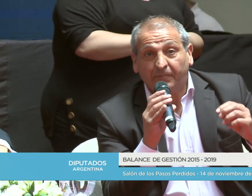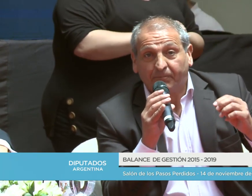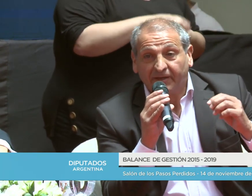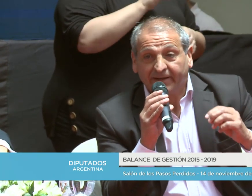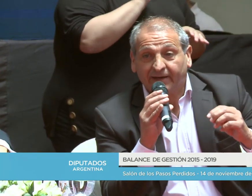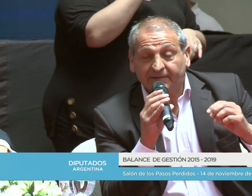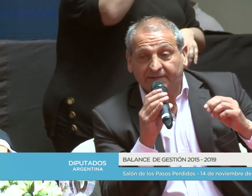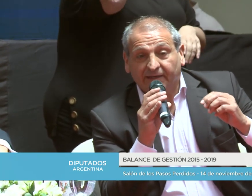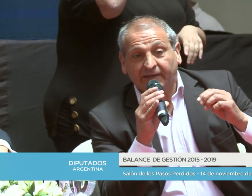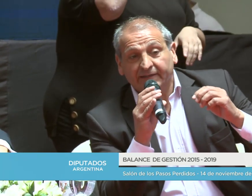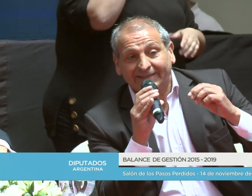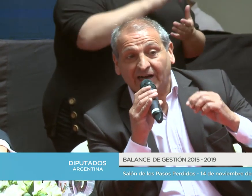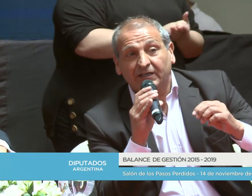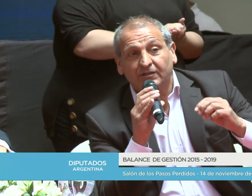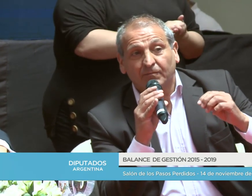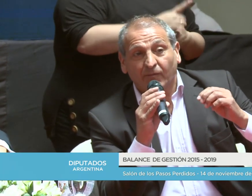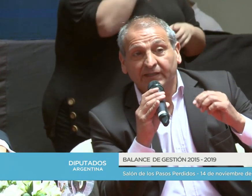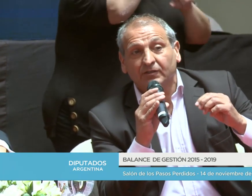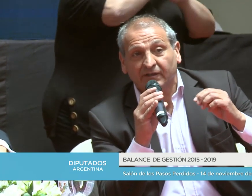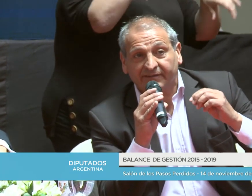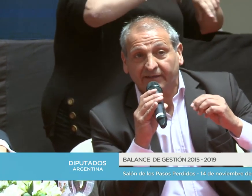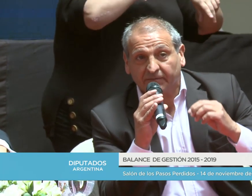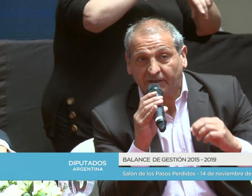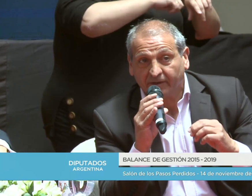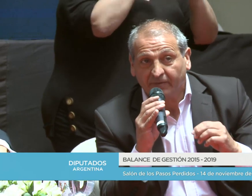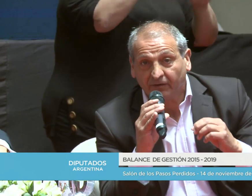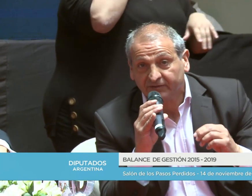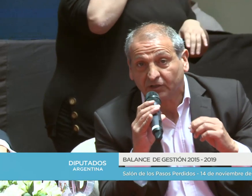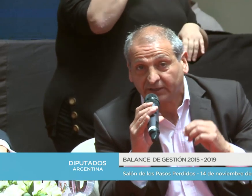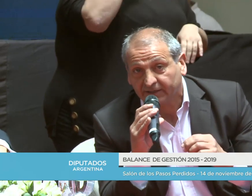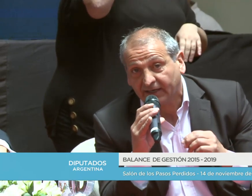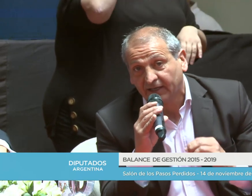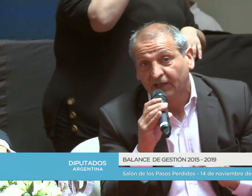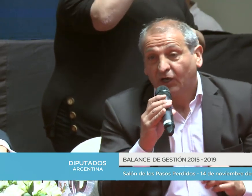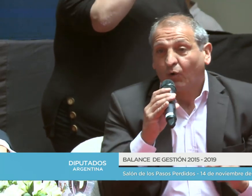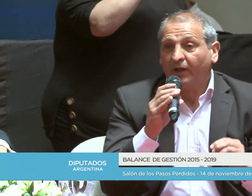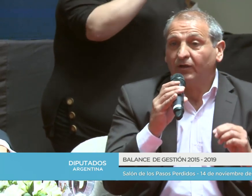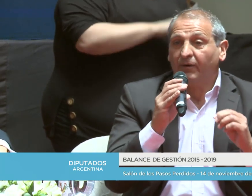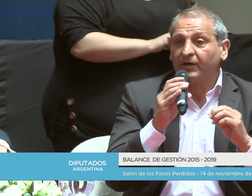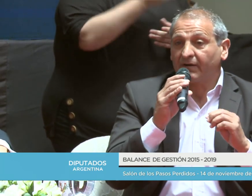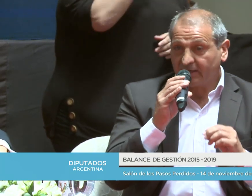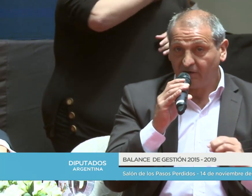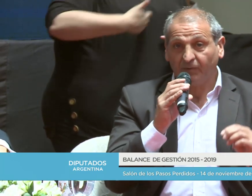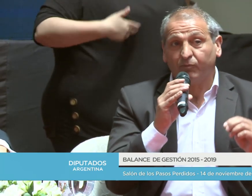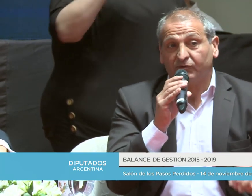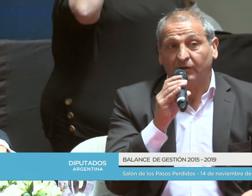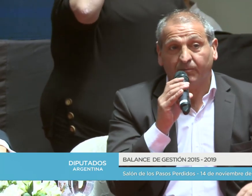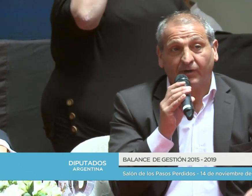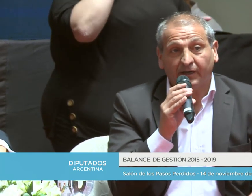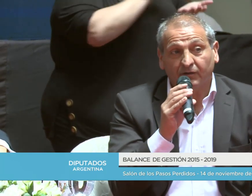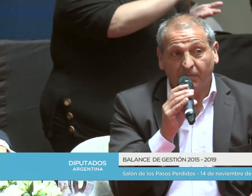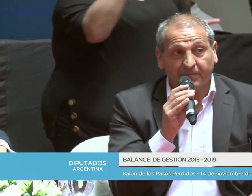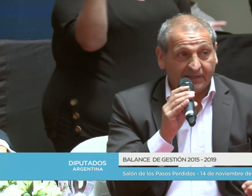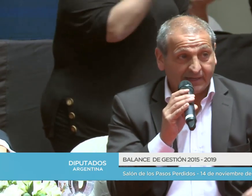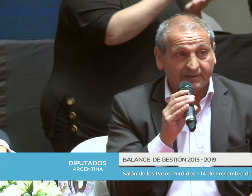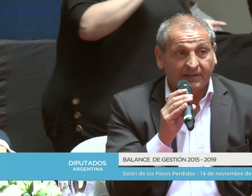del primer y trágico momento del 6 de septiembre de 1930, cuando el gobierno radical fue expulsado por